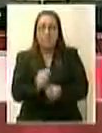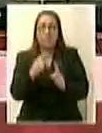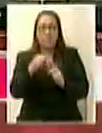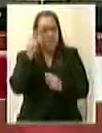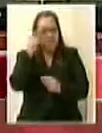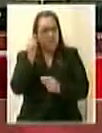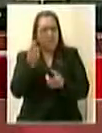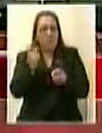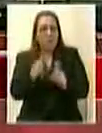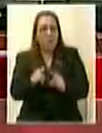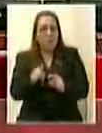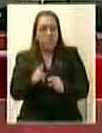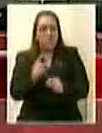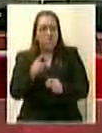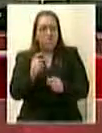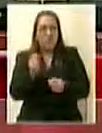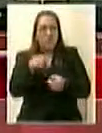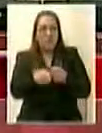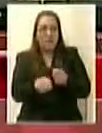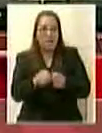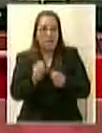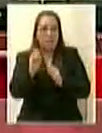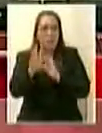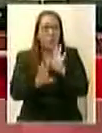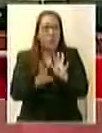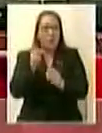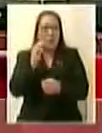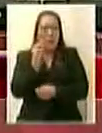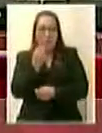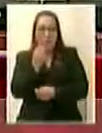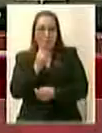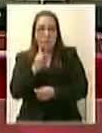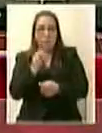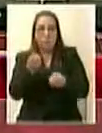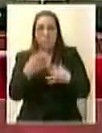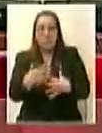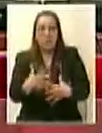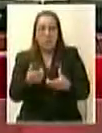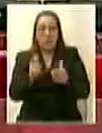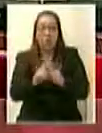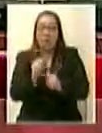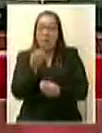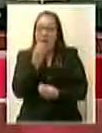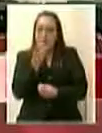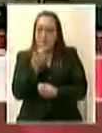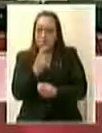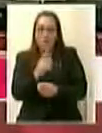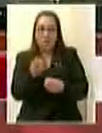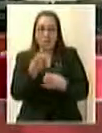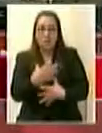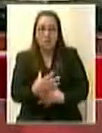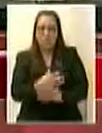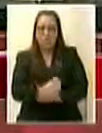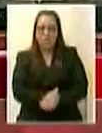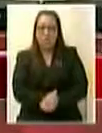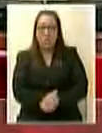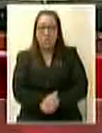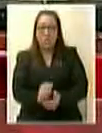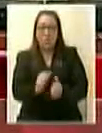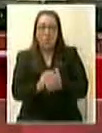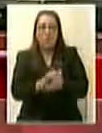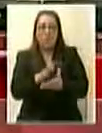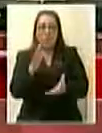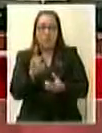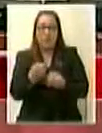Pero ¿saben cuánto se invierte en publicidad para la comida no saludable, la alimentación no saludable con exceso